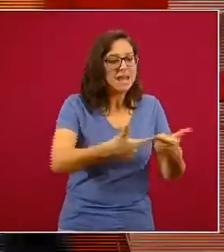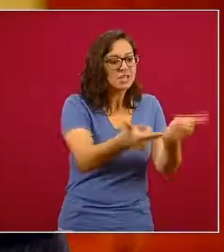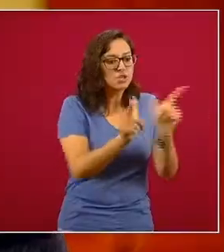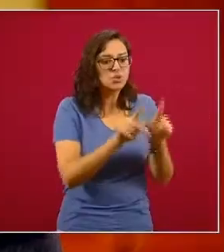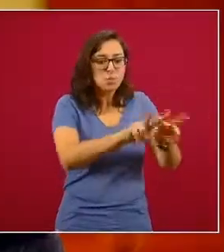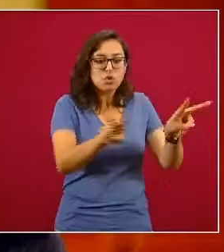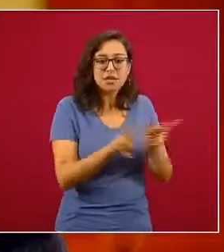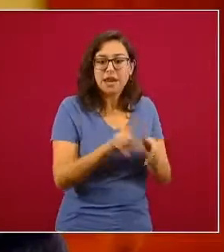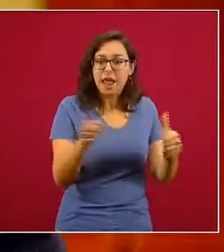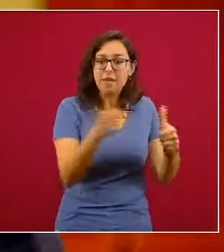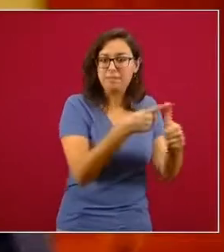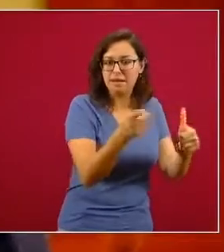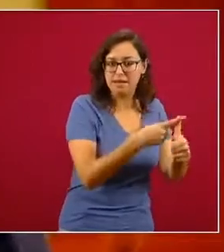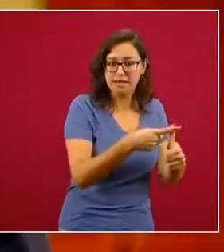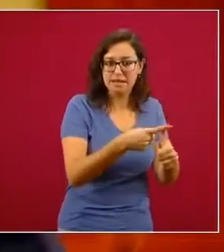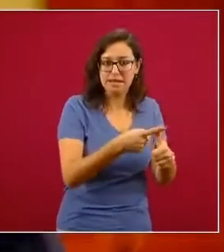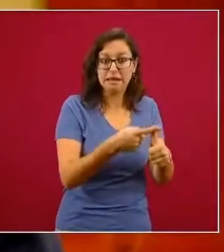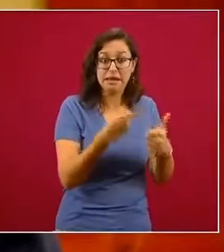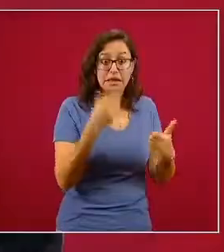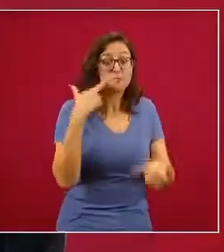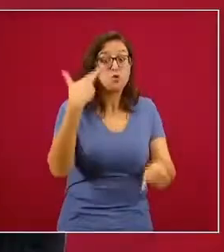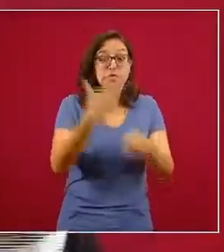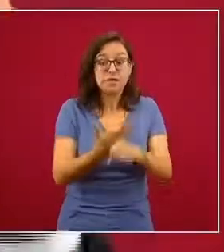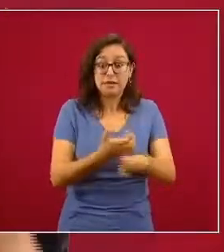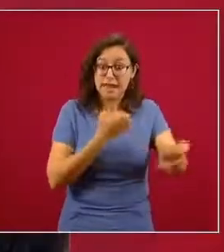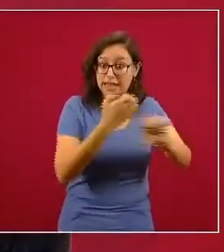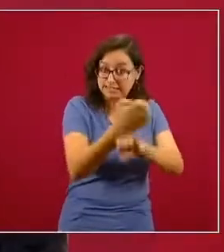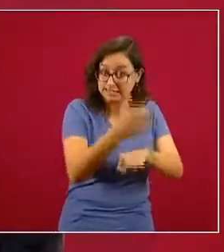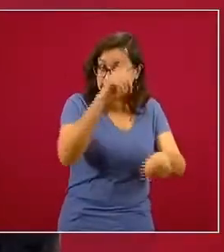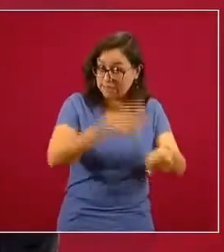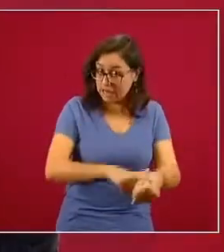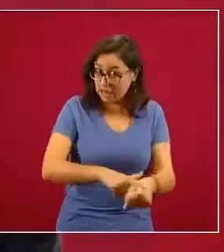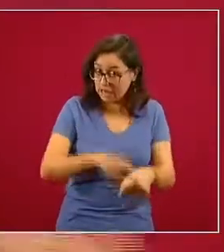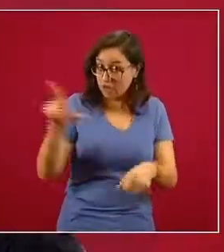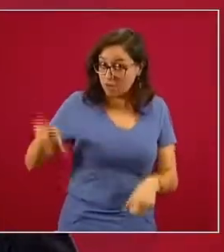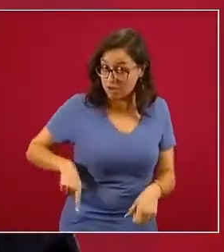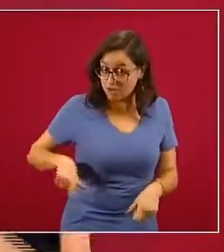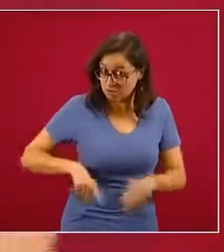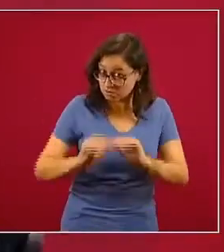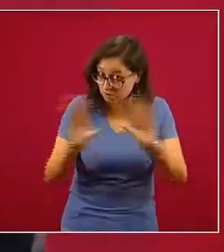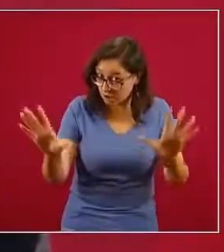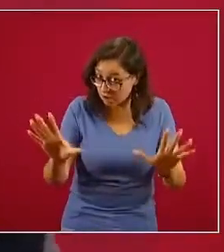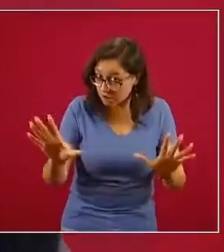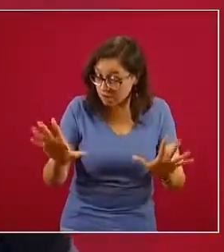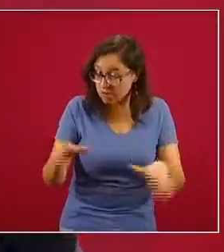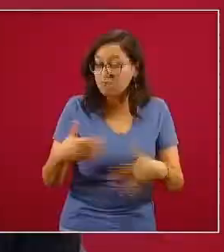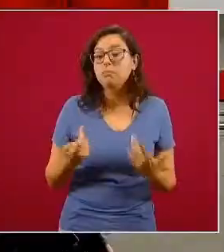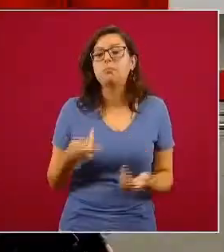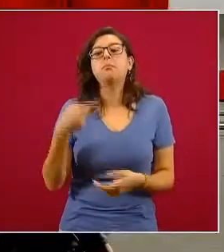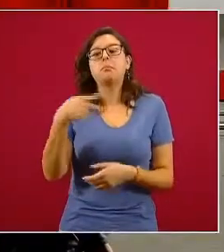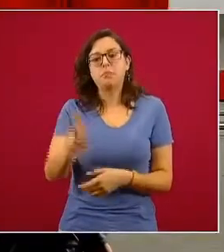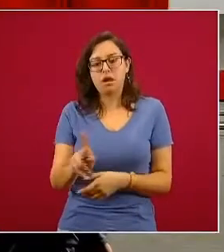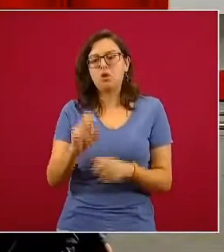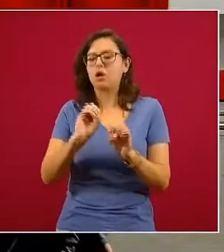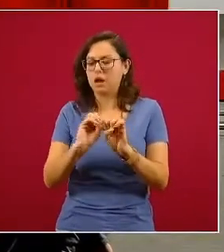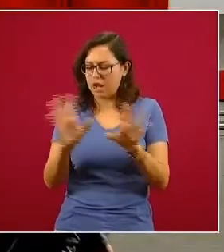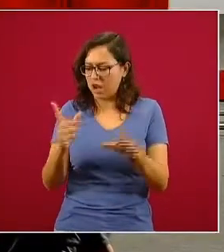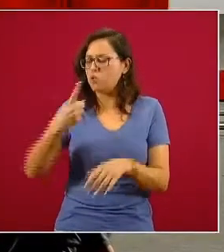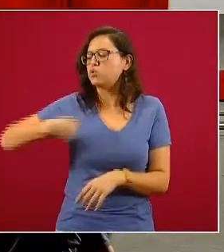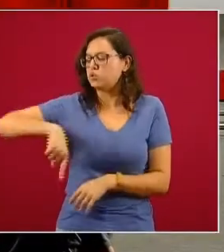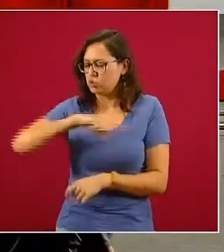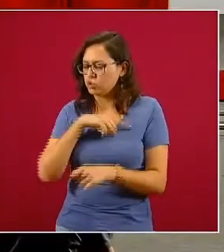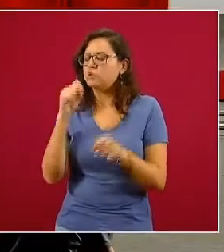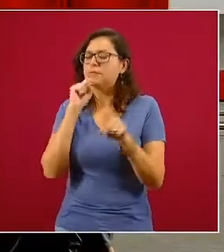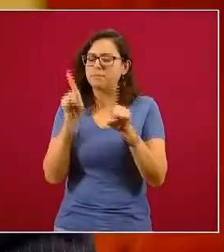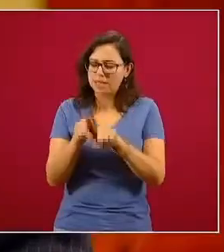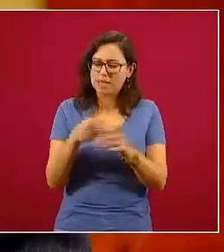gobiernos estatales. ¿Quedó claro eso ya? Los gobiernos estatales. Pero obviamente van a contar con nuestro apoyo y